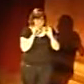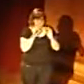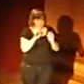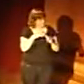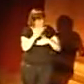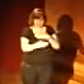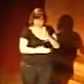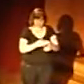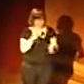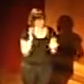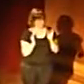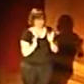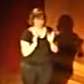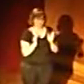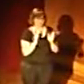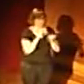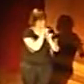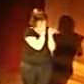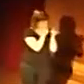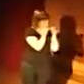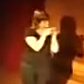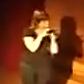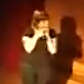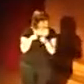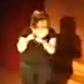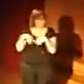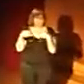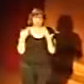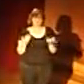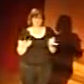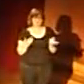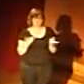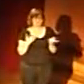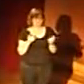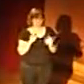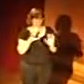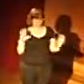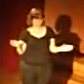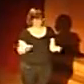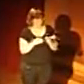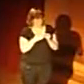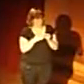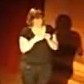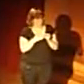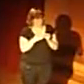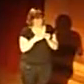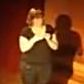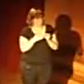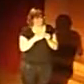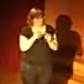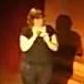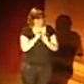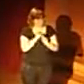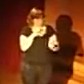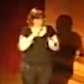un desarrollo en su tiempo de muy distintas vertientes pero que desde luego eh completan Muy mucho la lectura romántica del